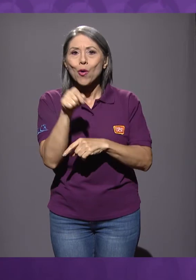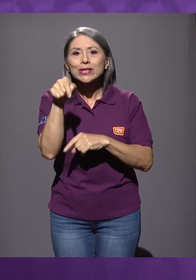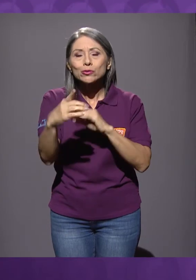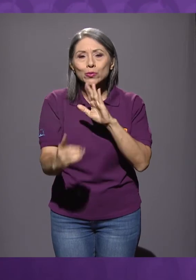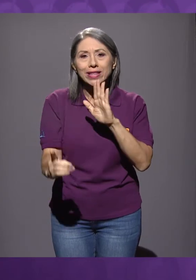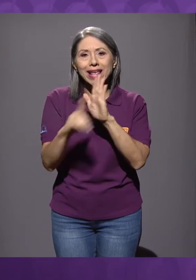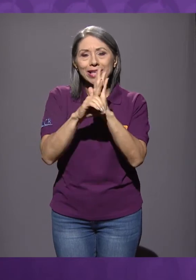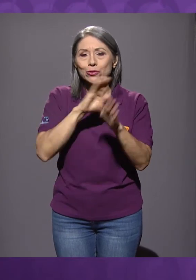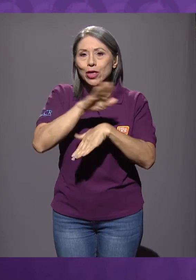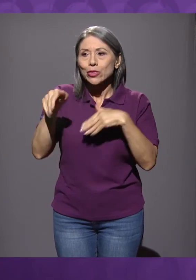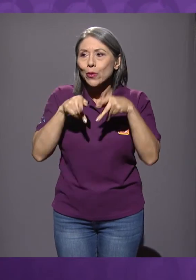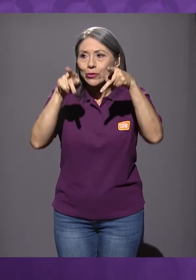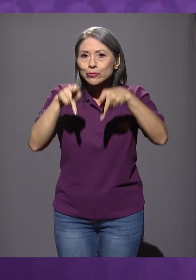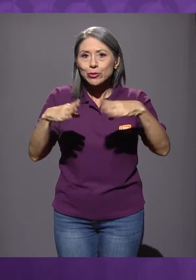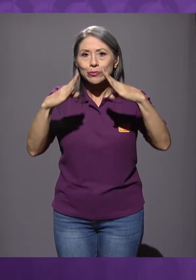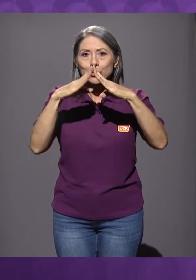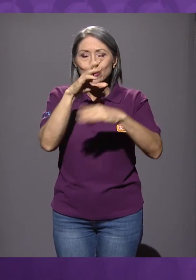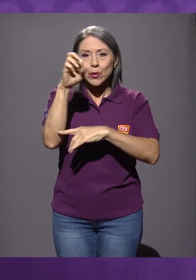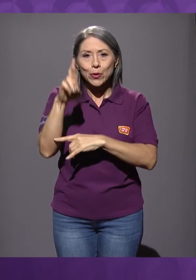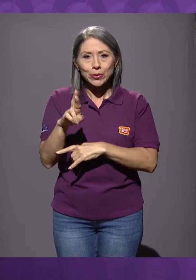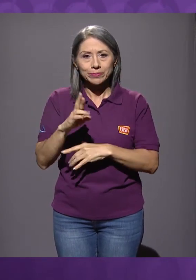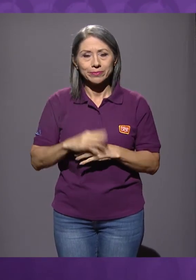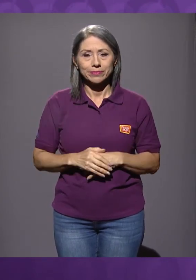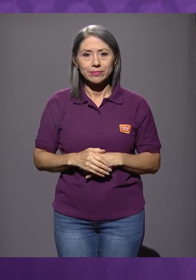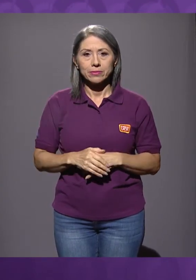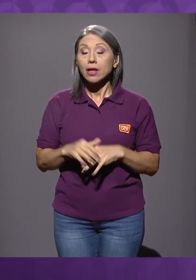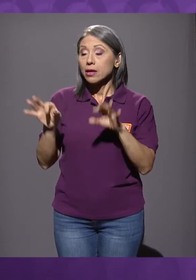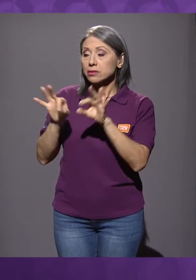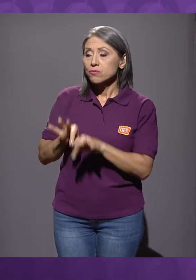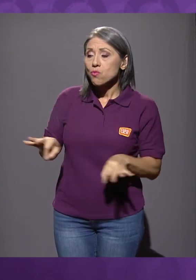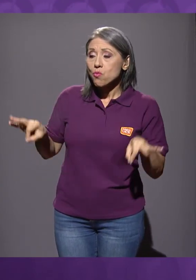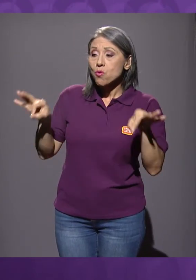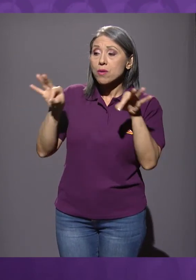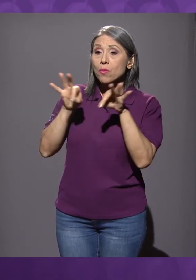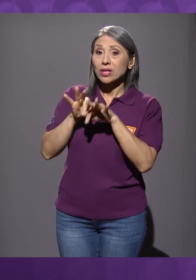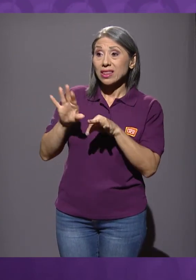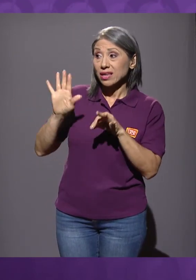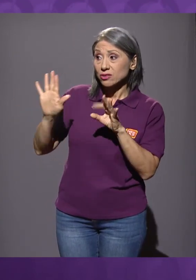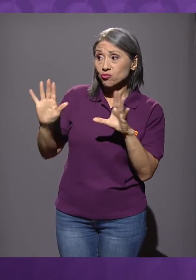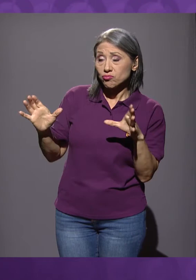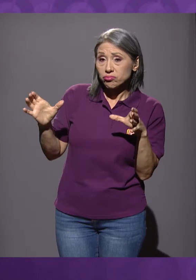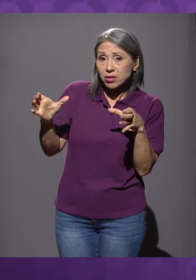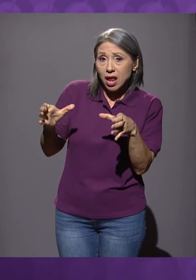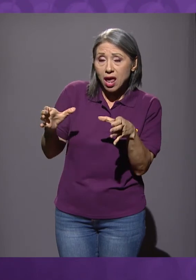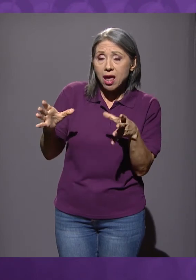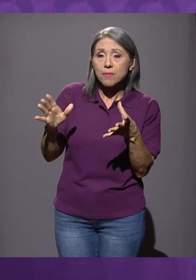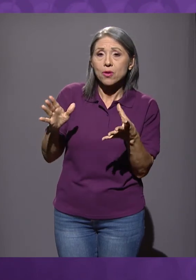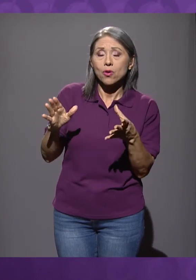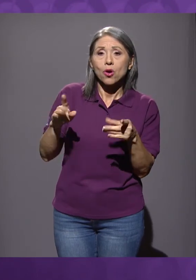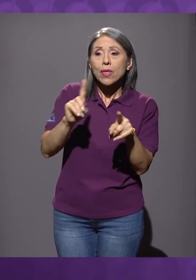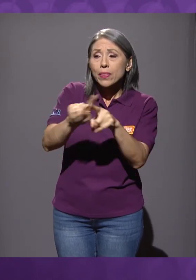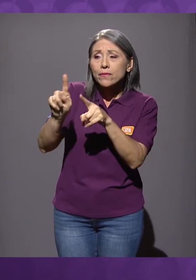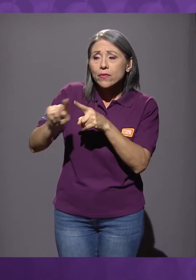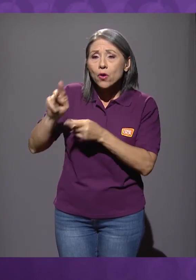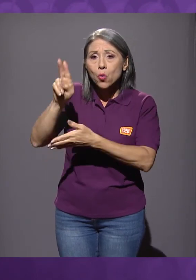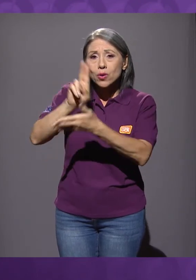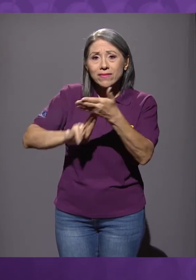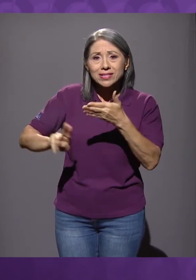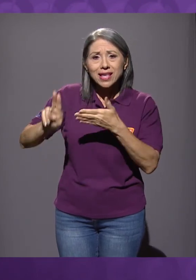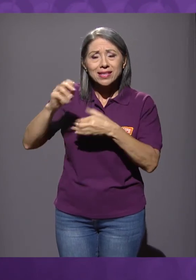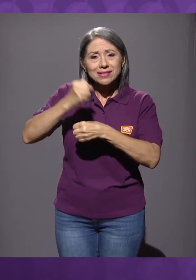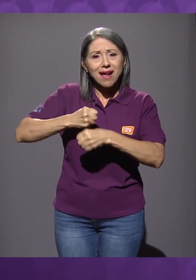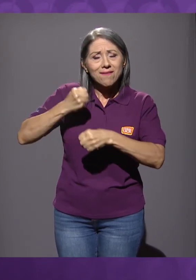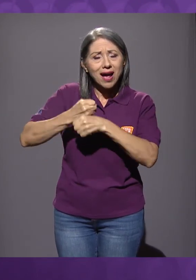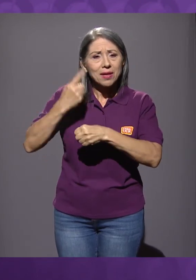el reto importante de que como gremio, ¿verdad?, de que las universidades también trabajen en